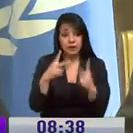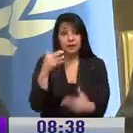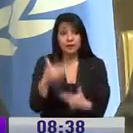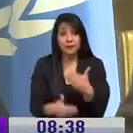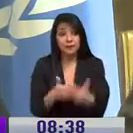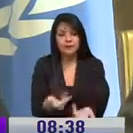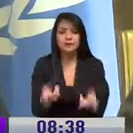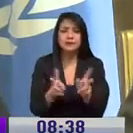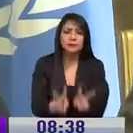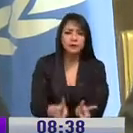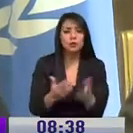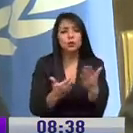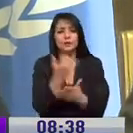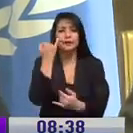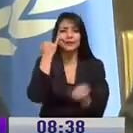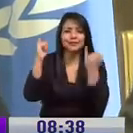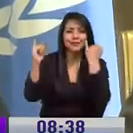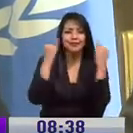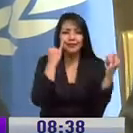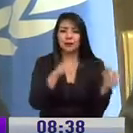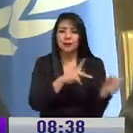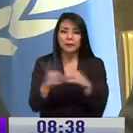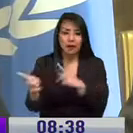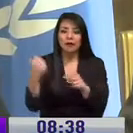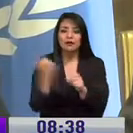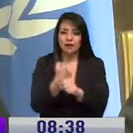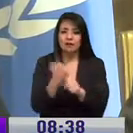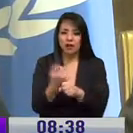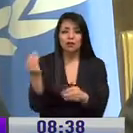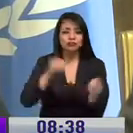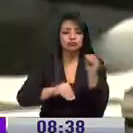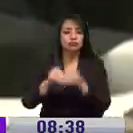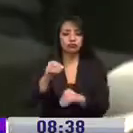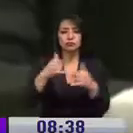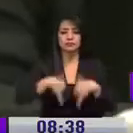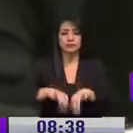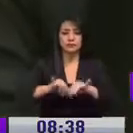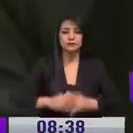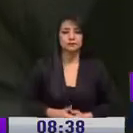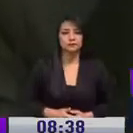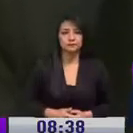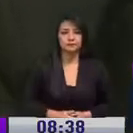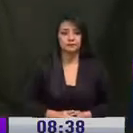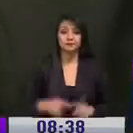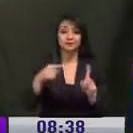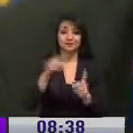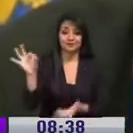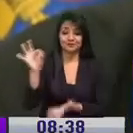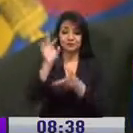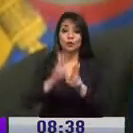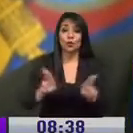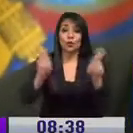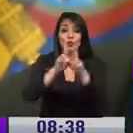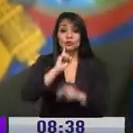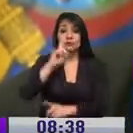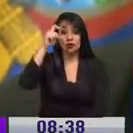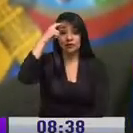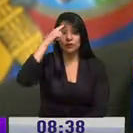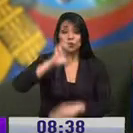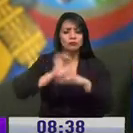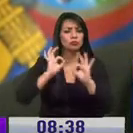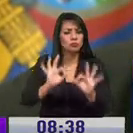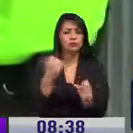también nuevas ideas, nuevas iniciativas para trabajar conjuntamente. Por su parte, Filippo Grandi destacó el trabajo del gobierno